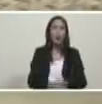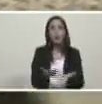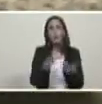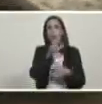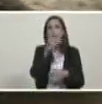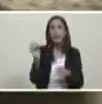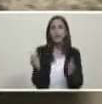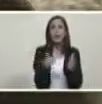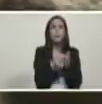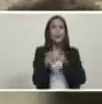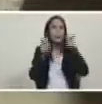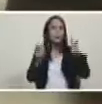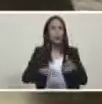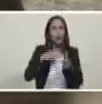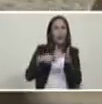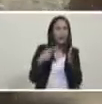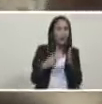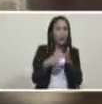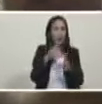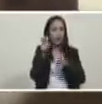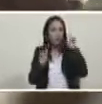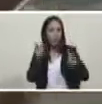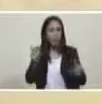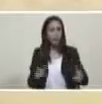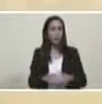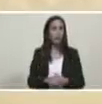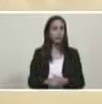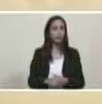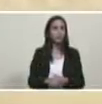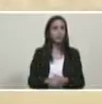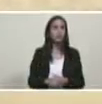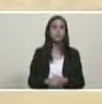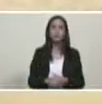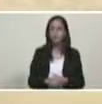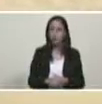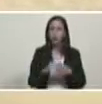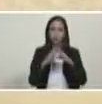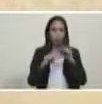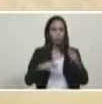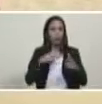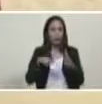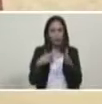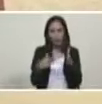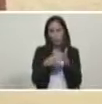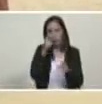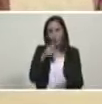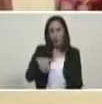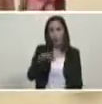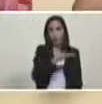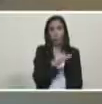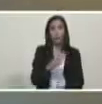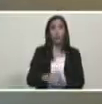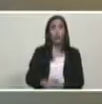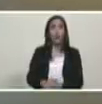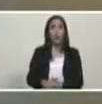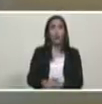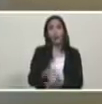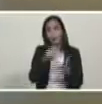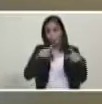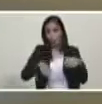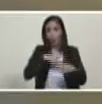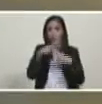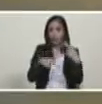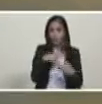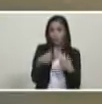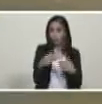30.000 recreadores para garantizar también la recreación a nuestro pueblo. Solamente en Revolución